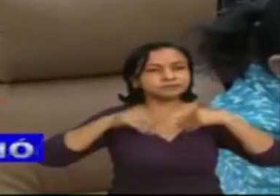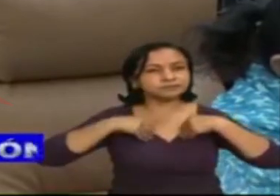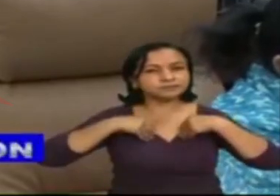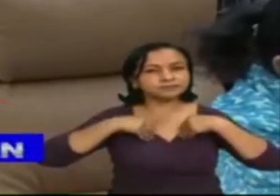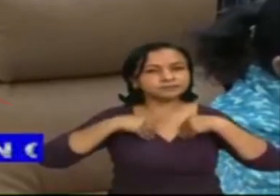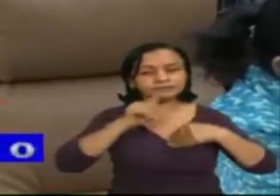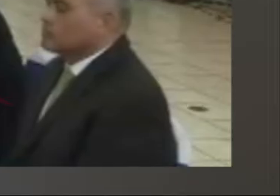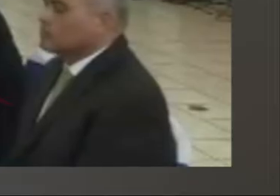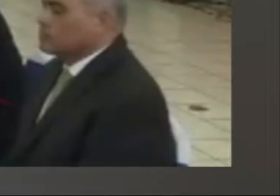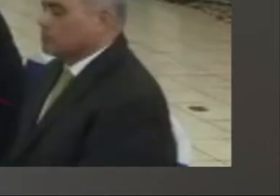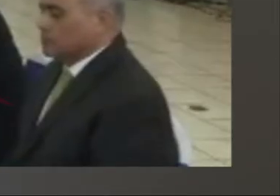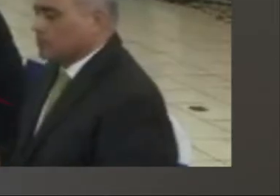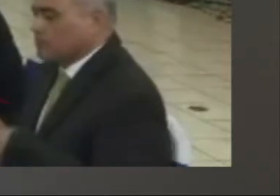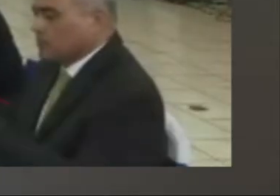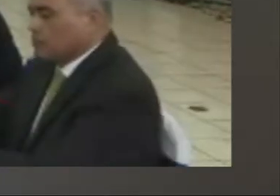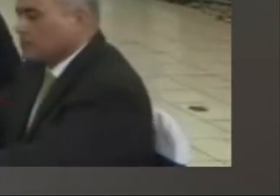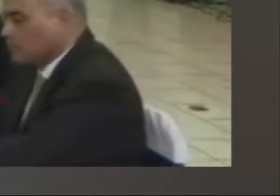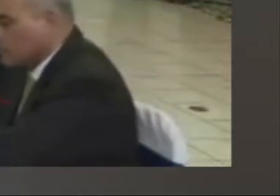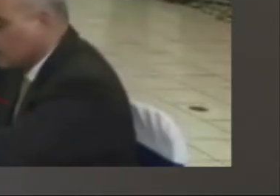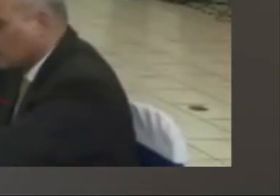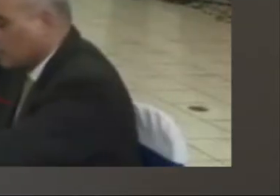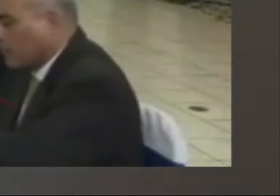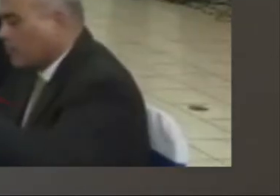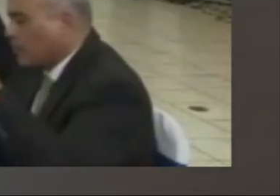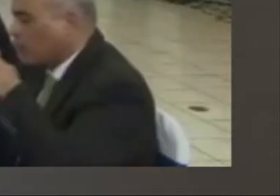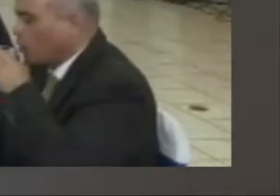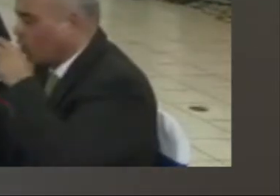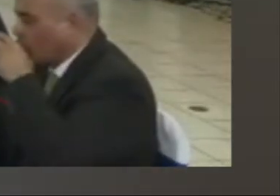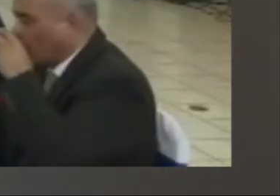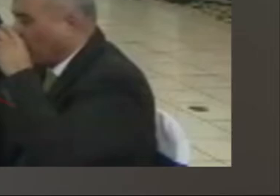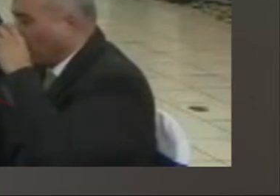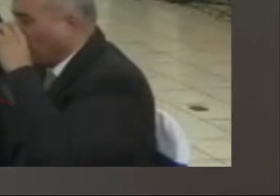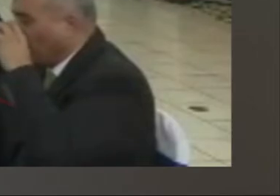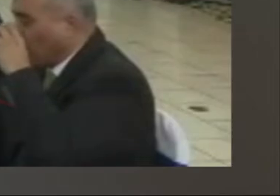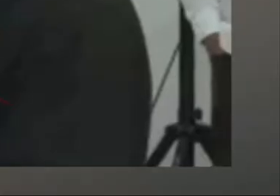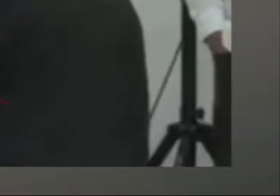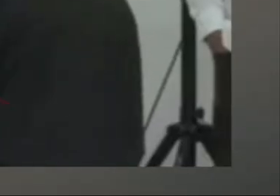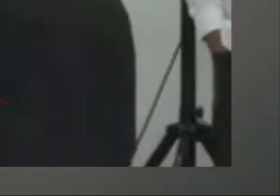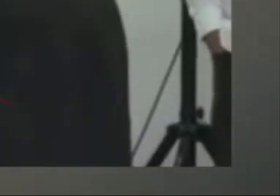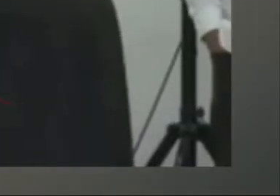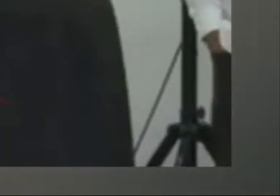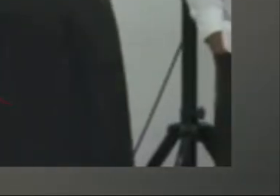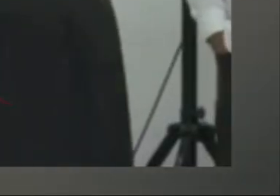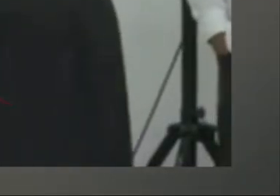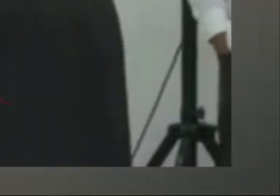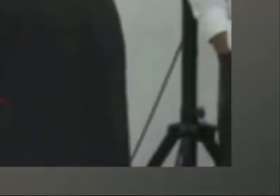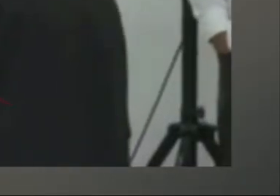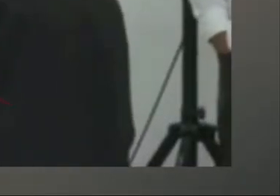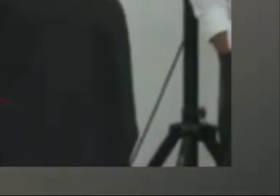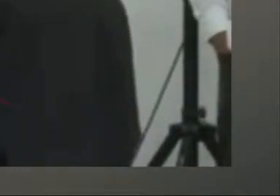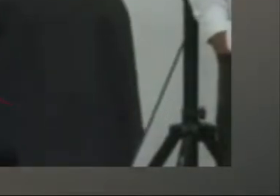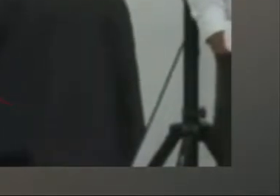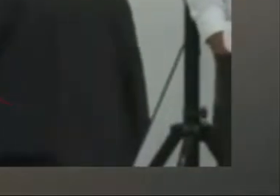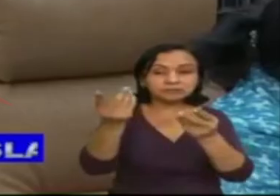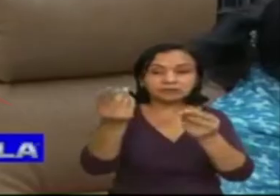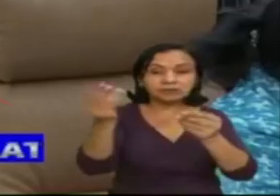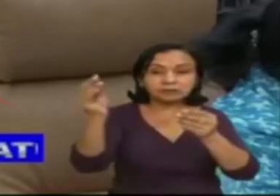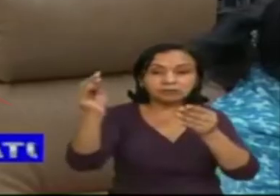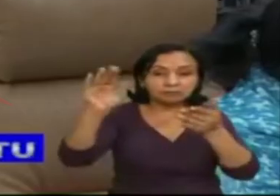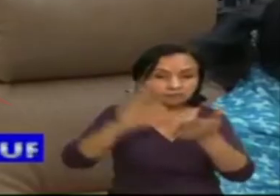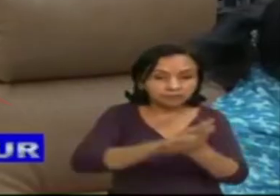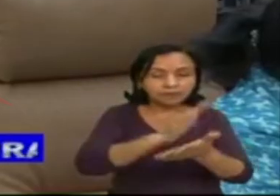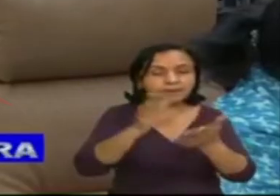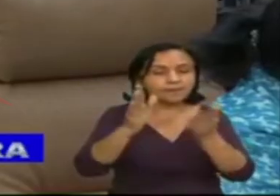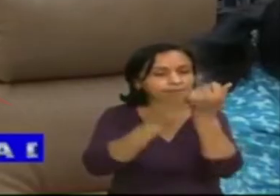Lo que no vamos a permitir es más muertes, más deterioro de la economía en perjuicio de